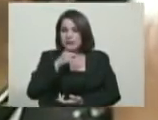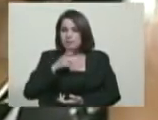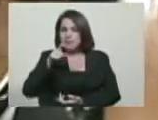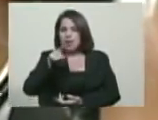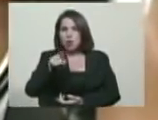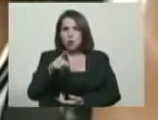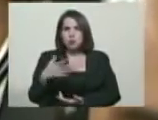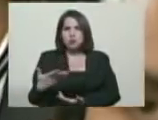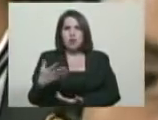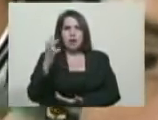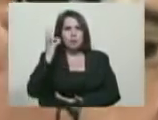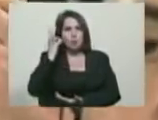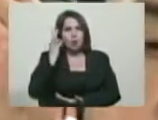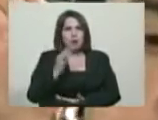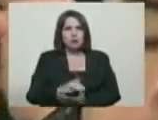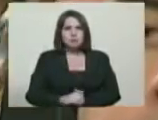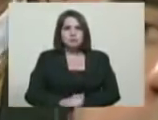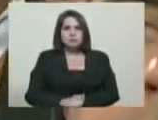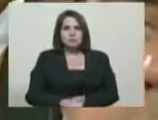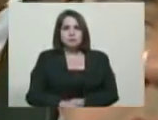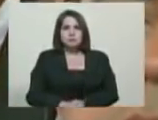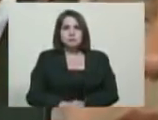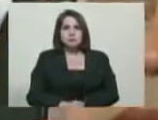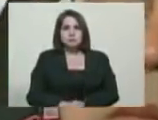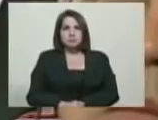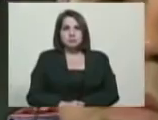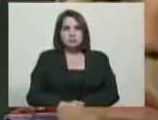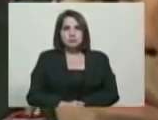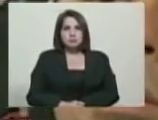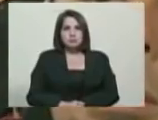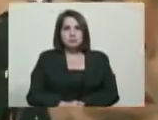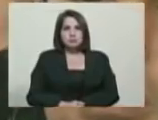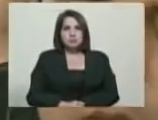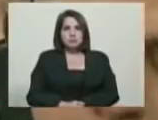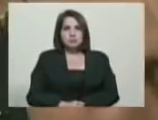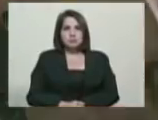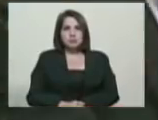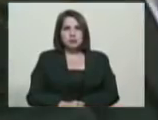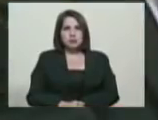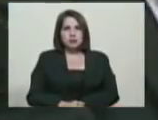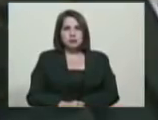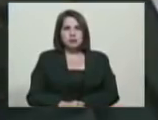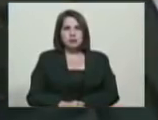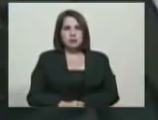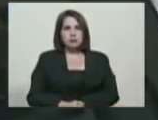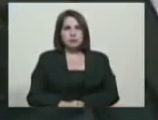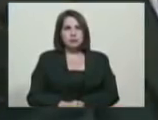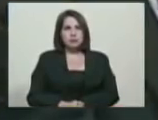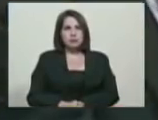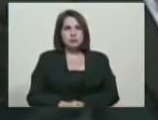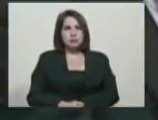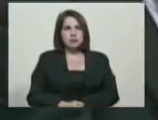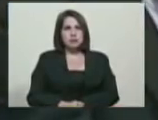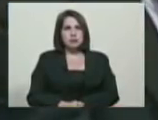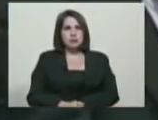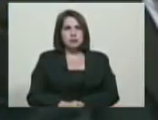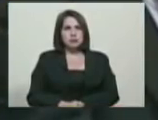formula Magda Gibeli, Skugni, Agencia Telefónica Sorulca.